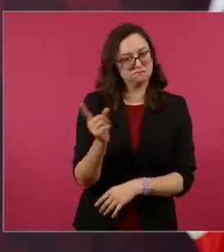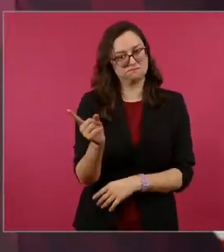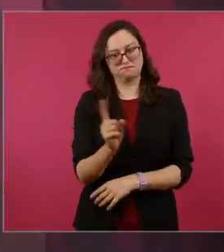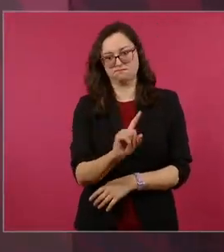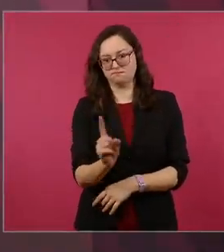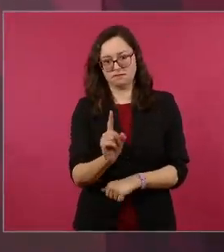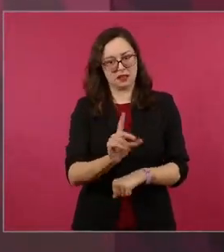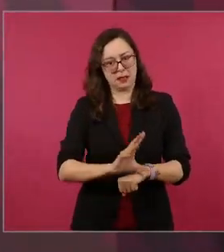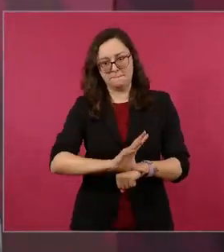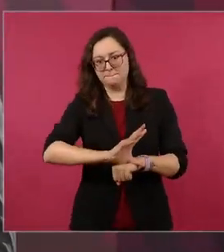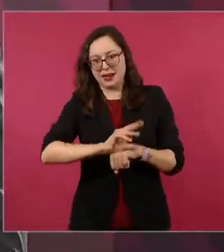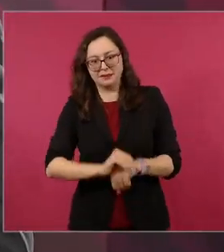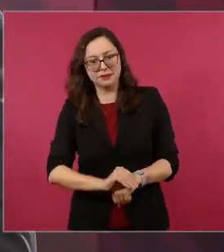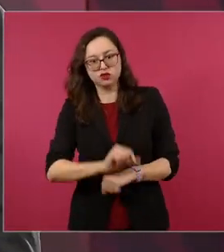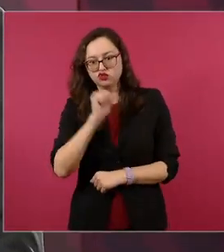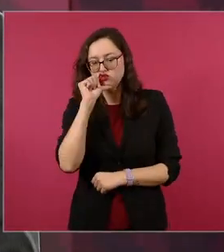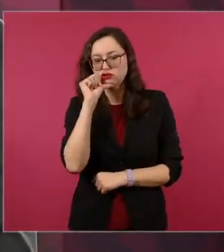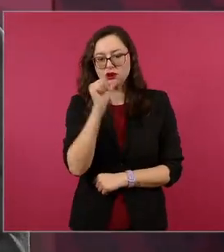se